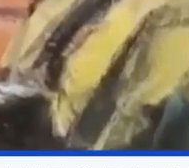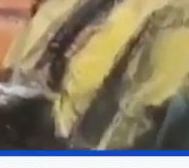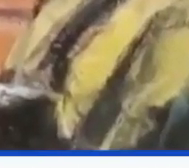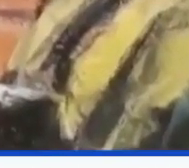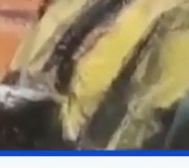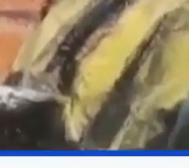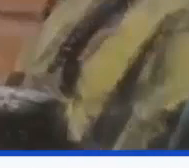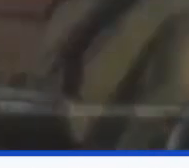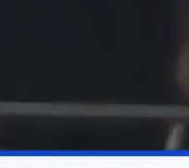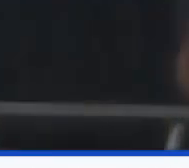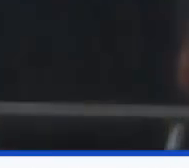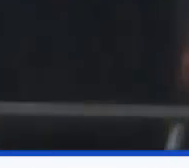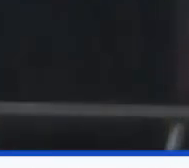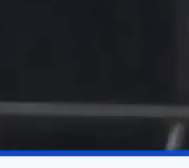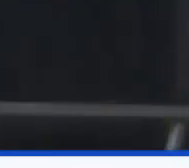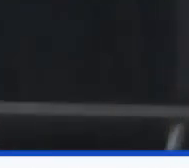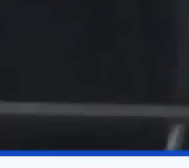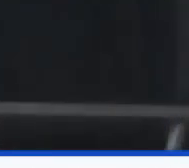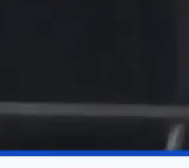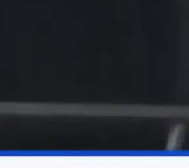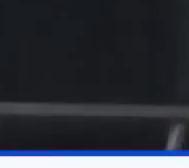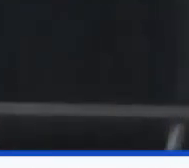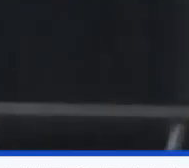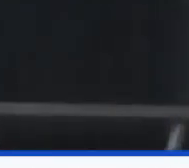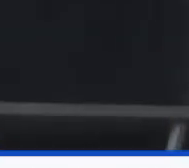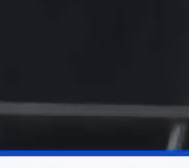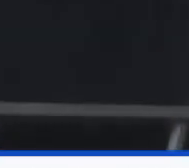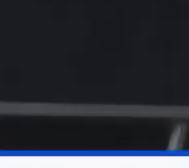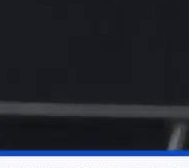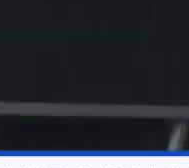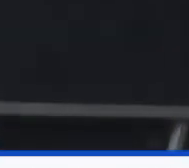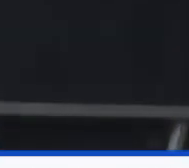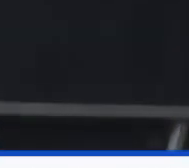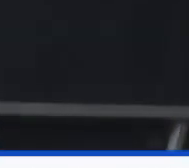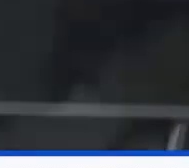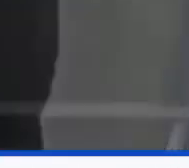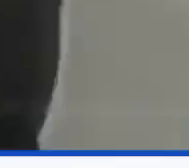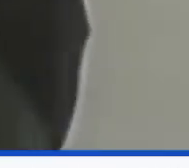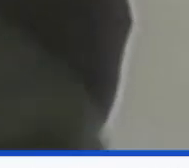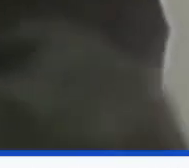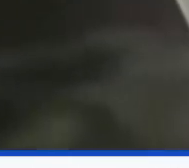aceptado $500,000, $500,000, para no emprender más